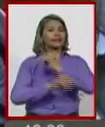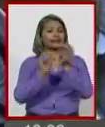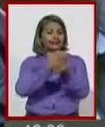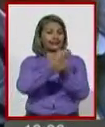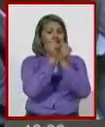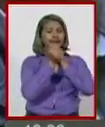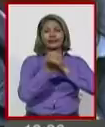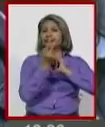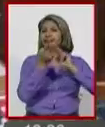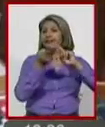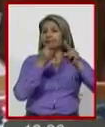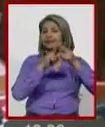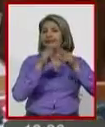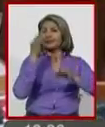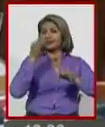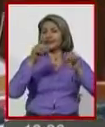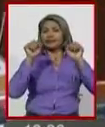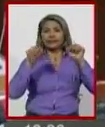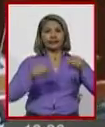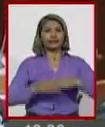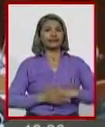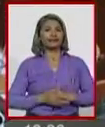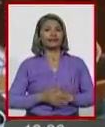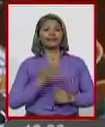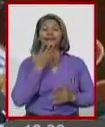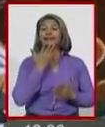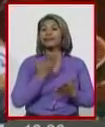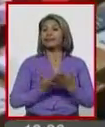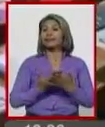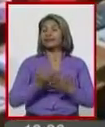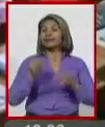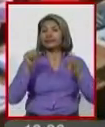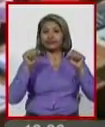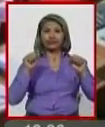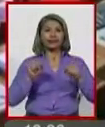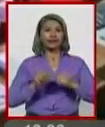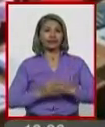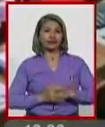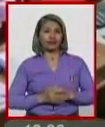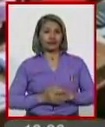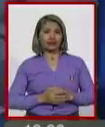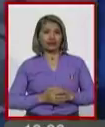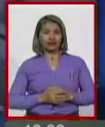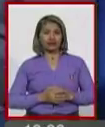y cambiar artículos si así corresponde. Y se ha planteado la posibilidad de que esta